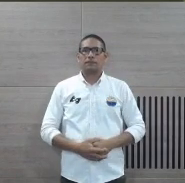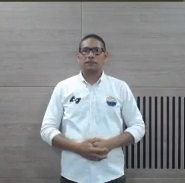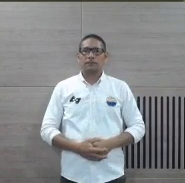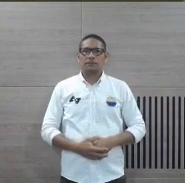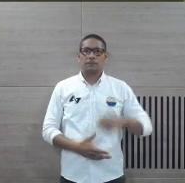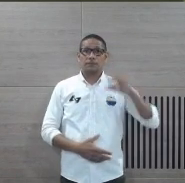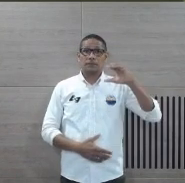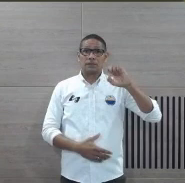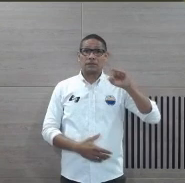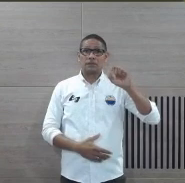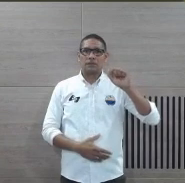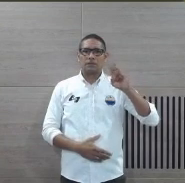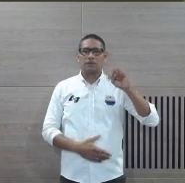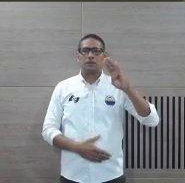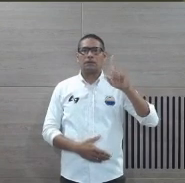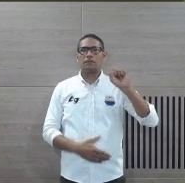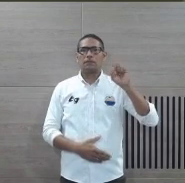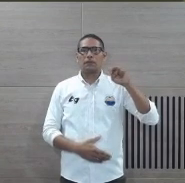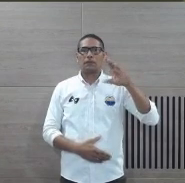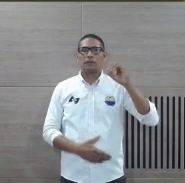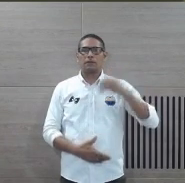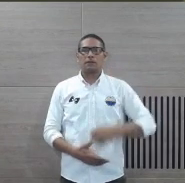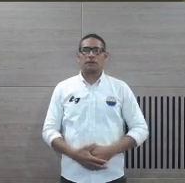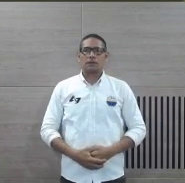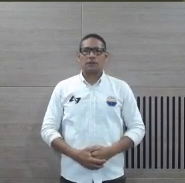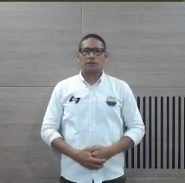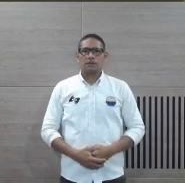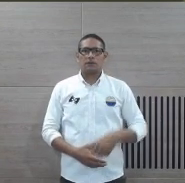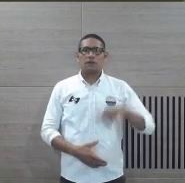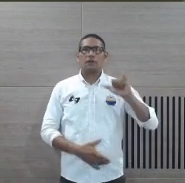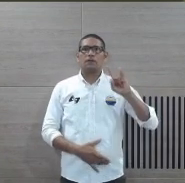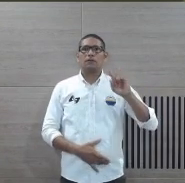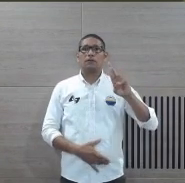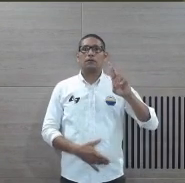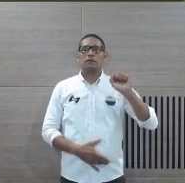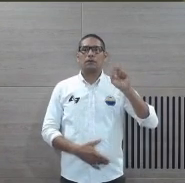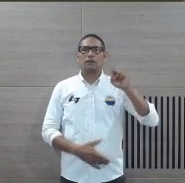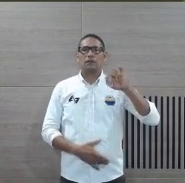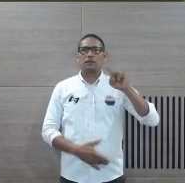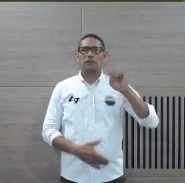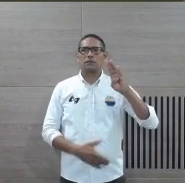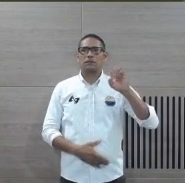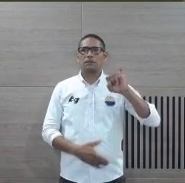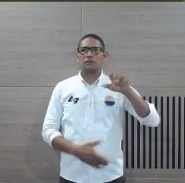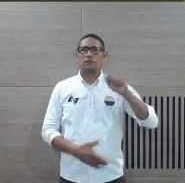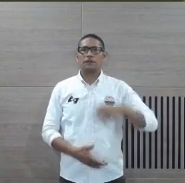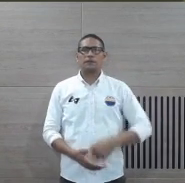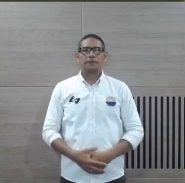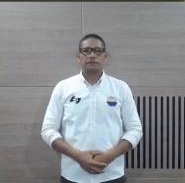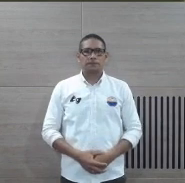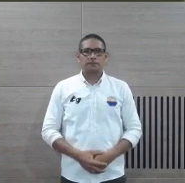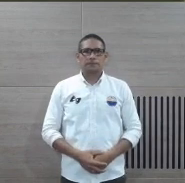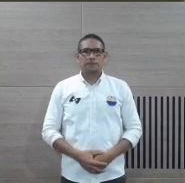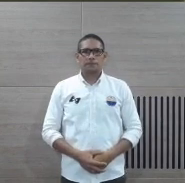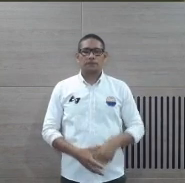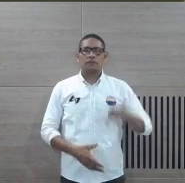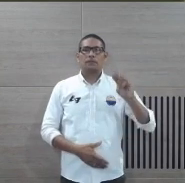Blanco. Yuranis Juliet Borja Pereira. Wendy Patricia de Lima